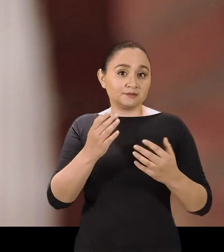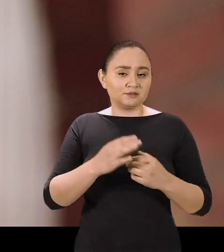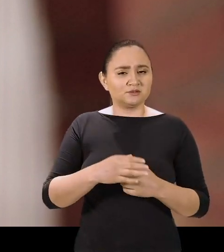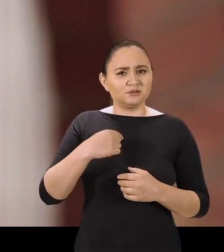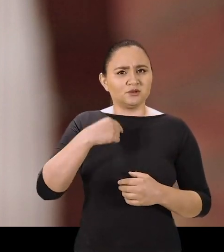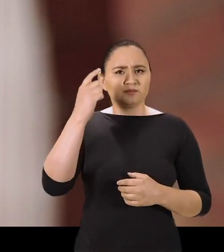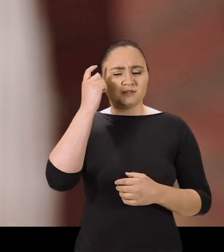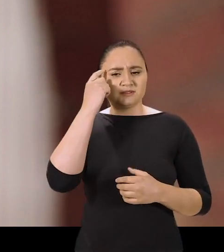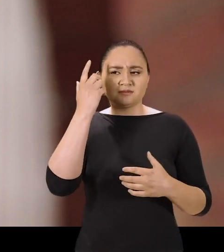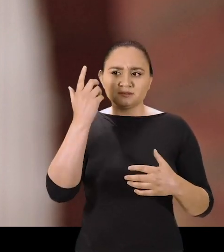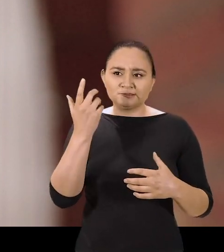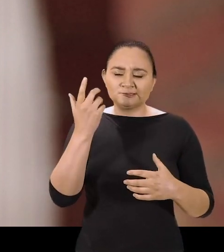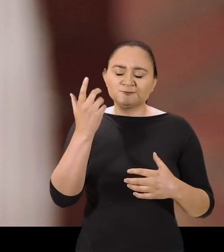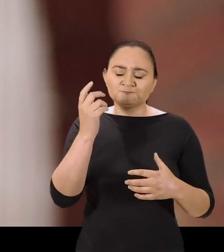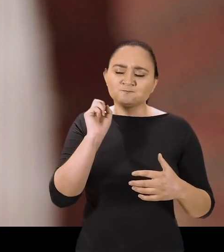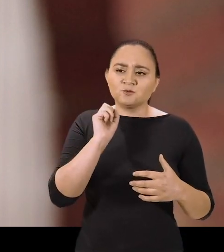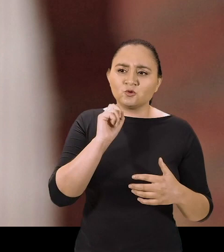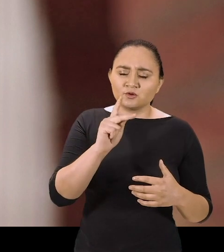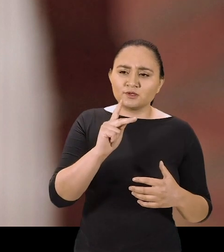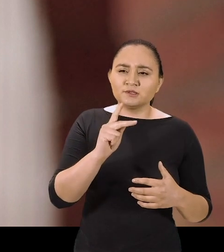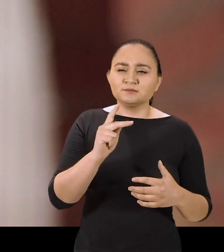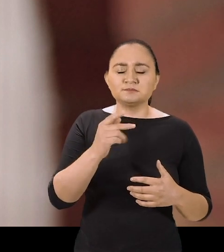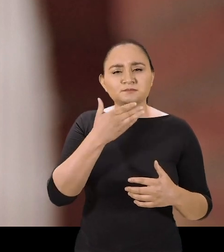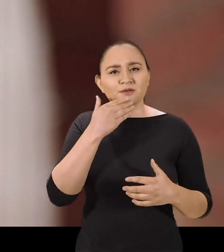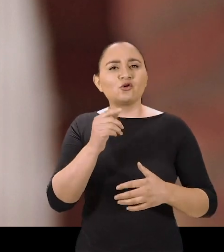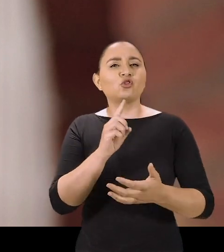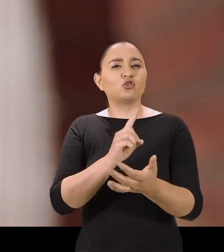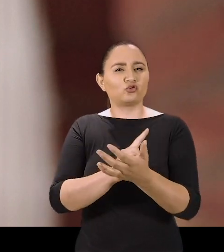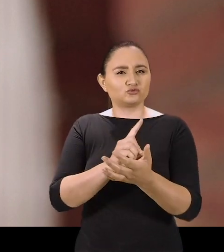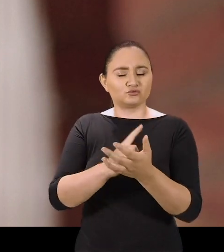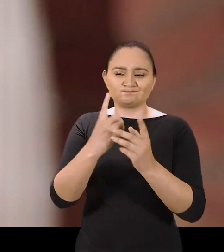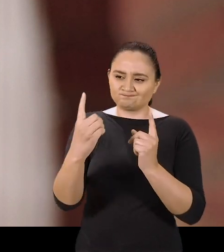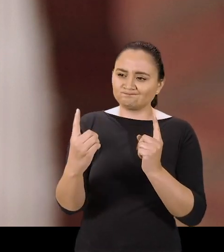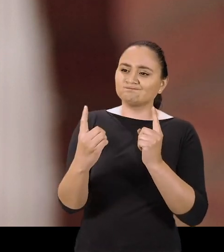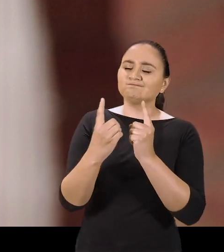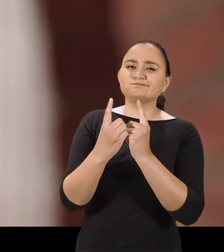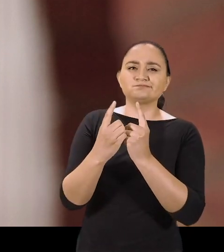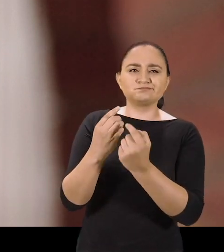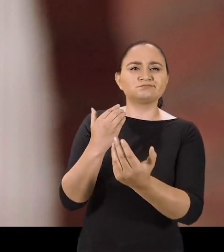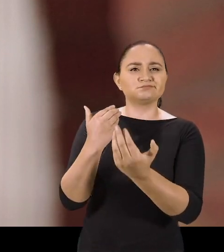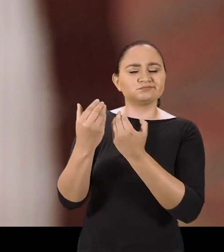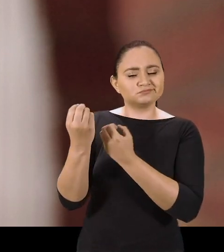pensaba bueno esto tenemos que encontrar el especialista correcto y